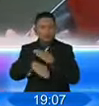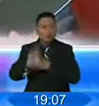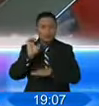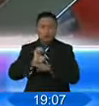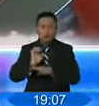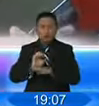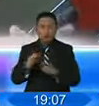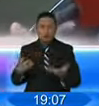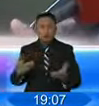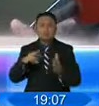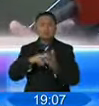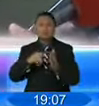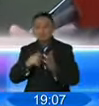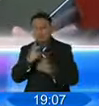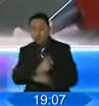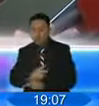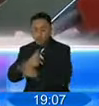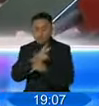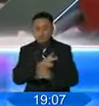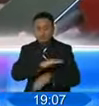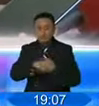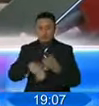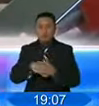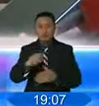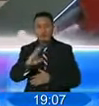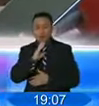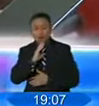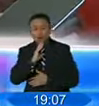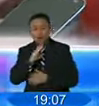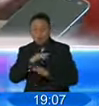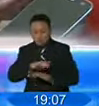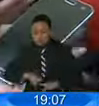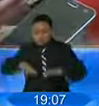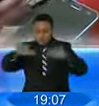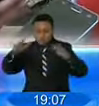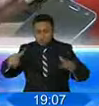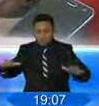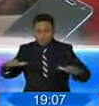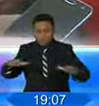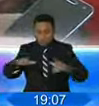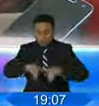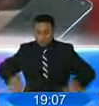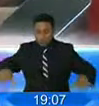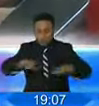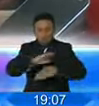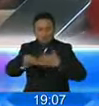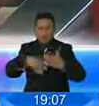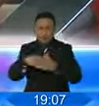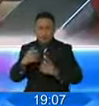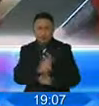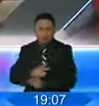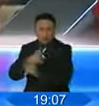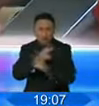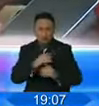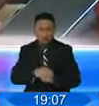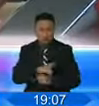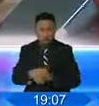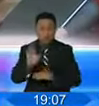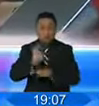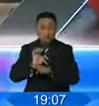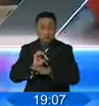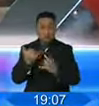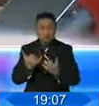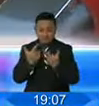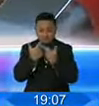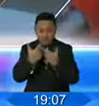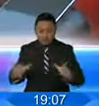casa grande significa cuidar las fuentes de agua, los páramos, los territorios. Y ahí consta que el Ecuador ya es declarado